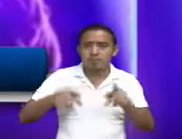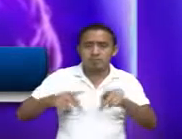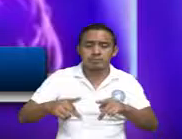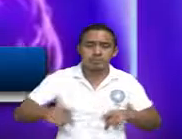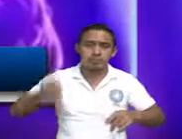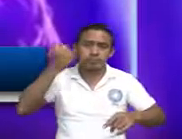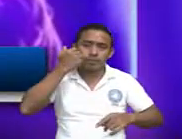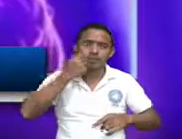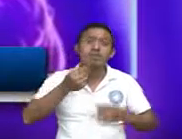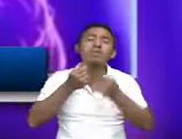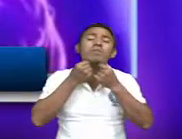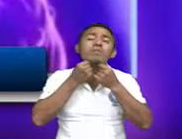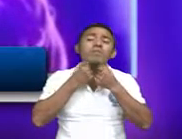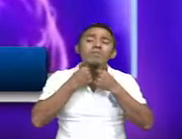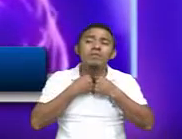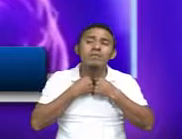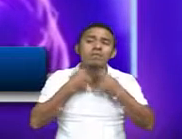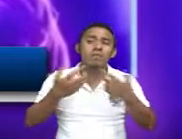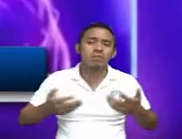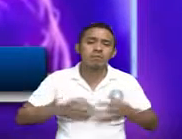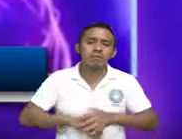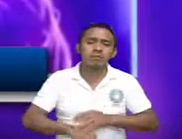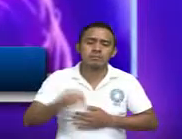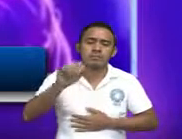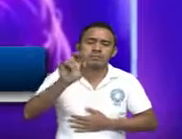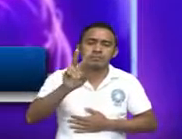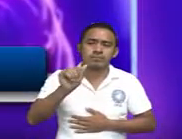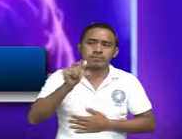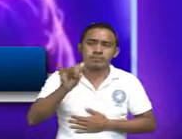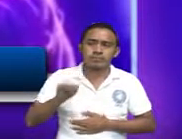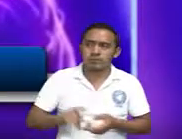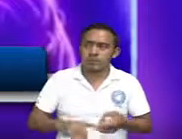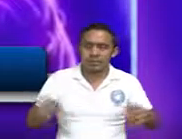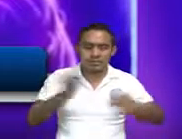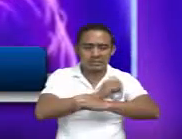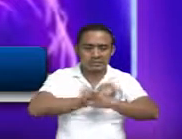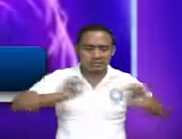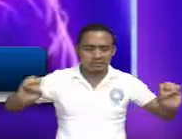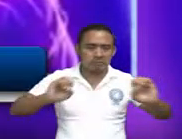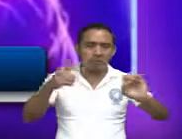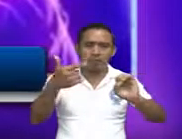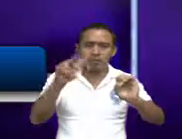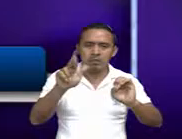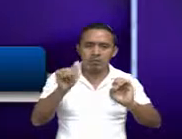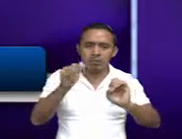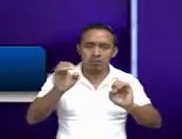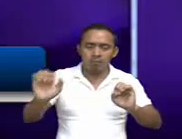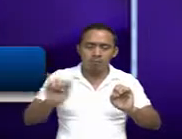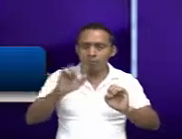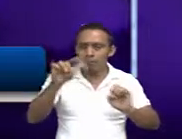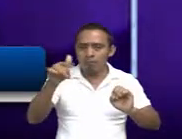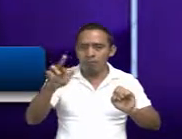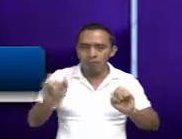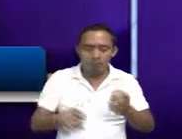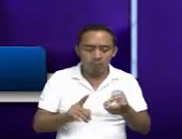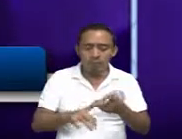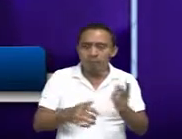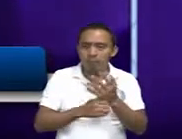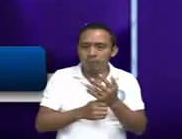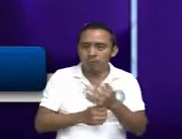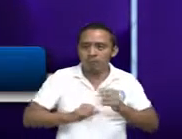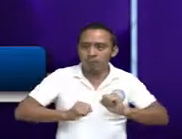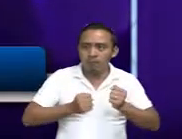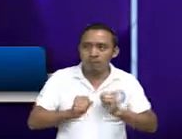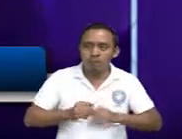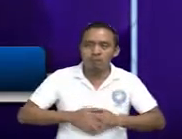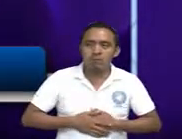que tiene varices esofágicas? Imagino que se debe eliminar la grasa, en primera la comida instancia. Carne, pollo. En